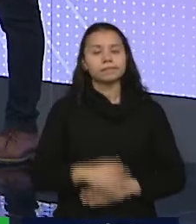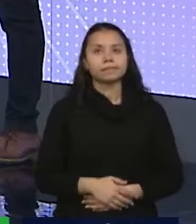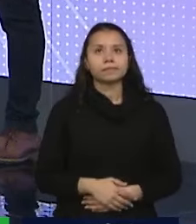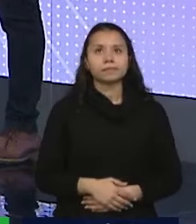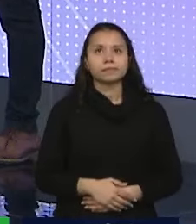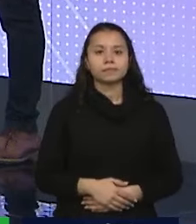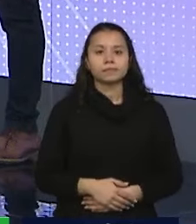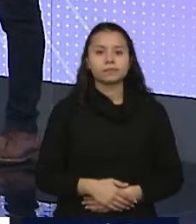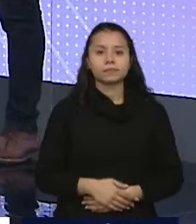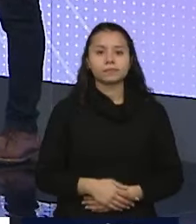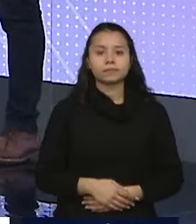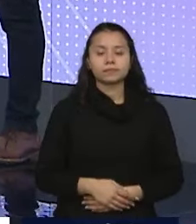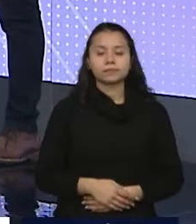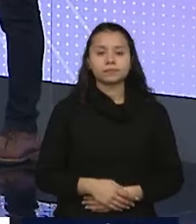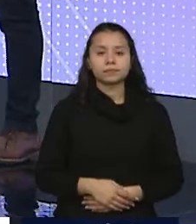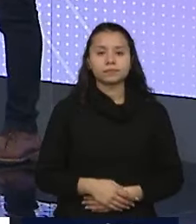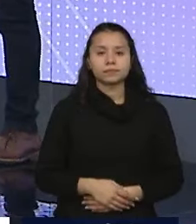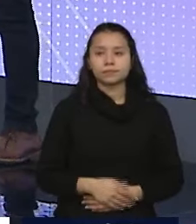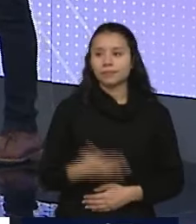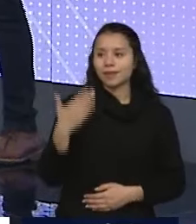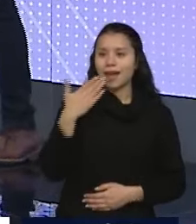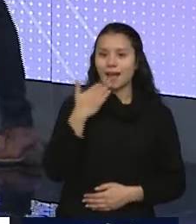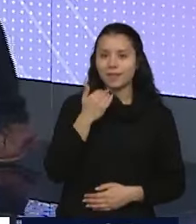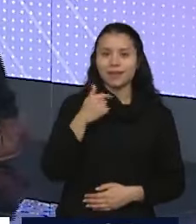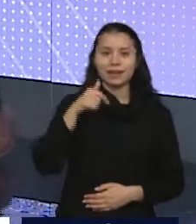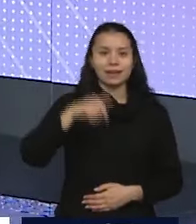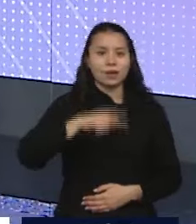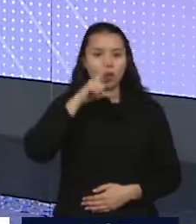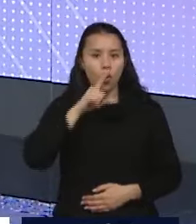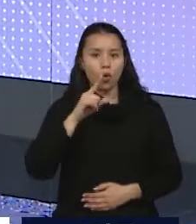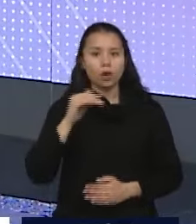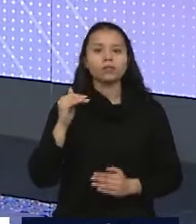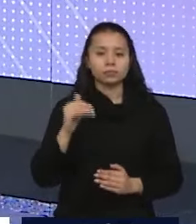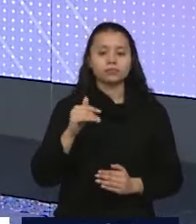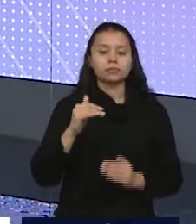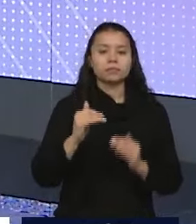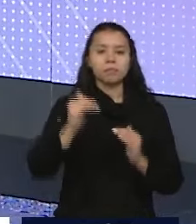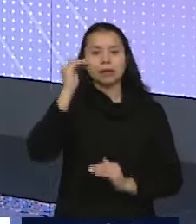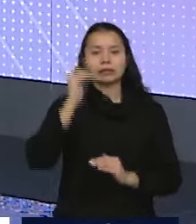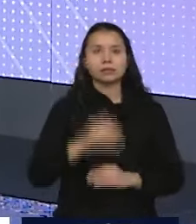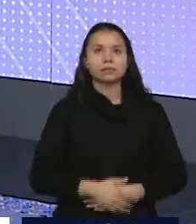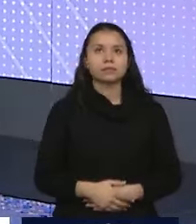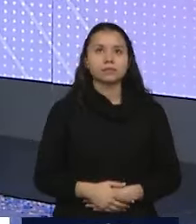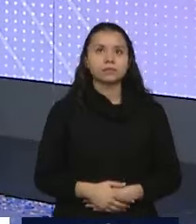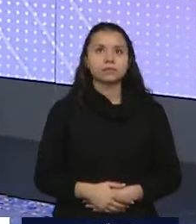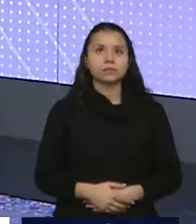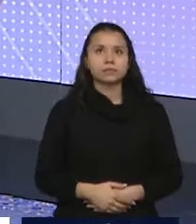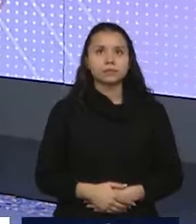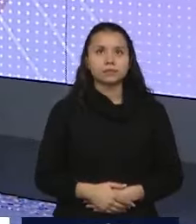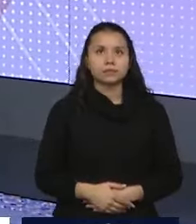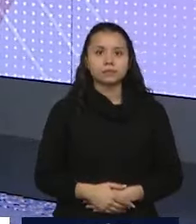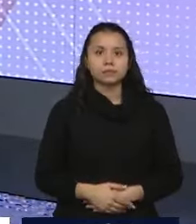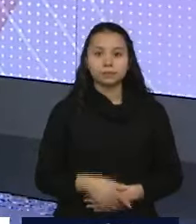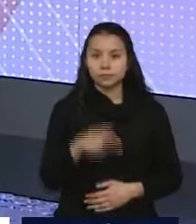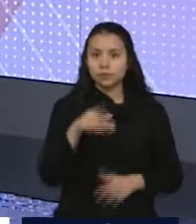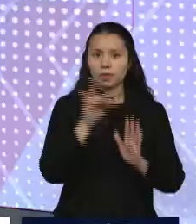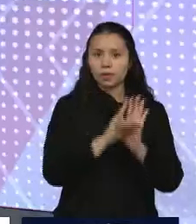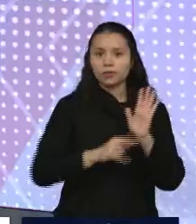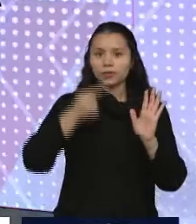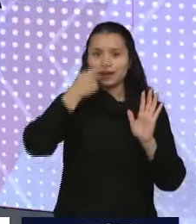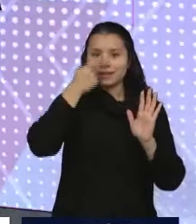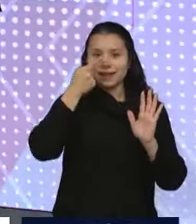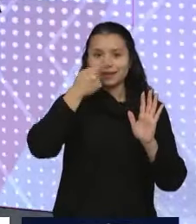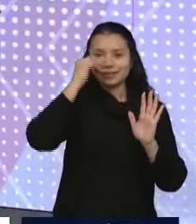relación de julio a abril. Un dato interesante, él lo está solucionando cuando uno se pone también a desmenuzar el